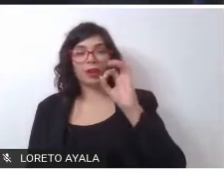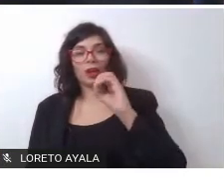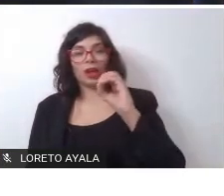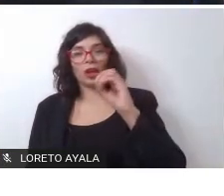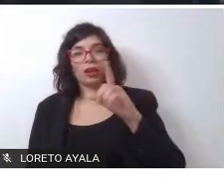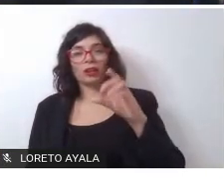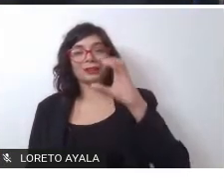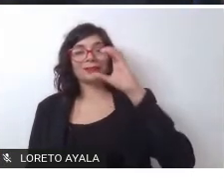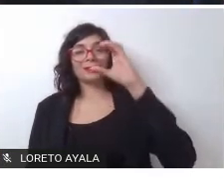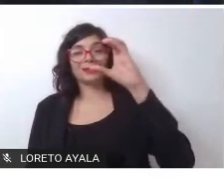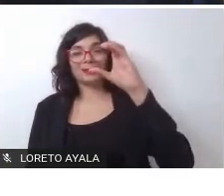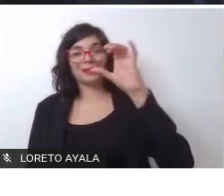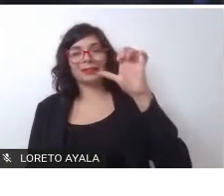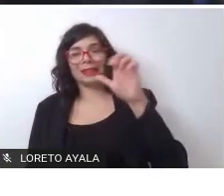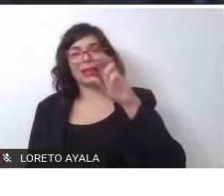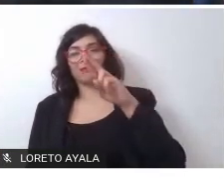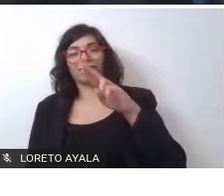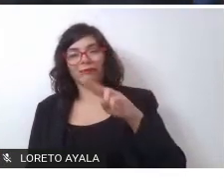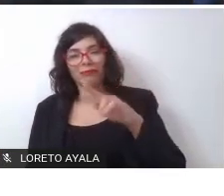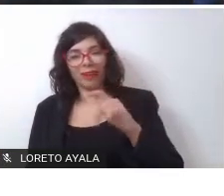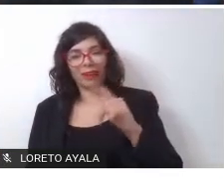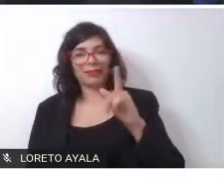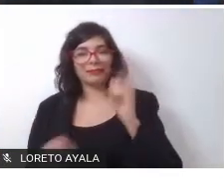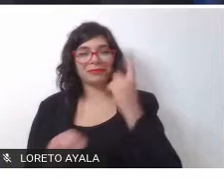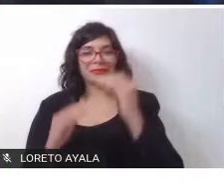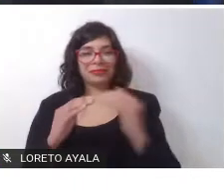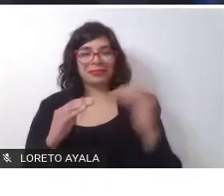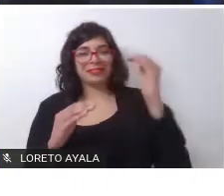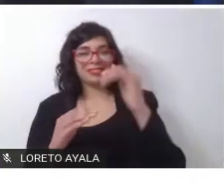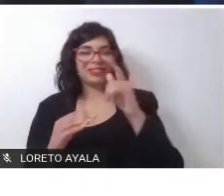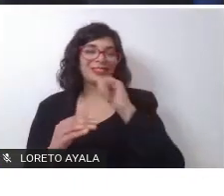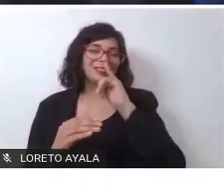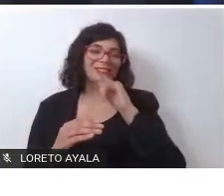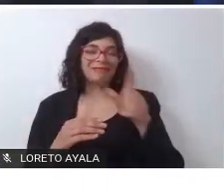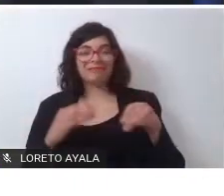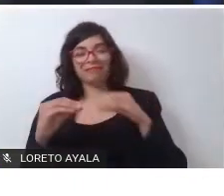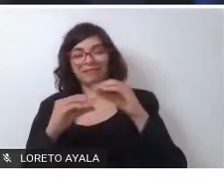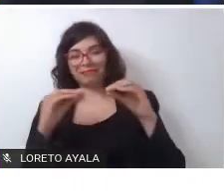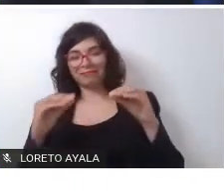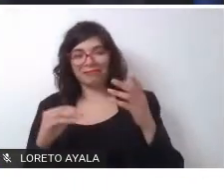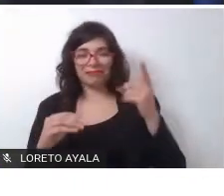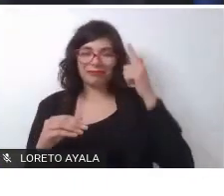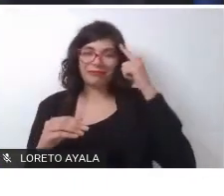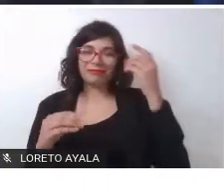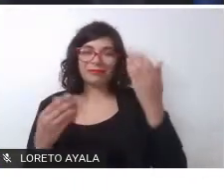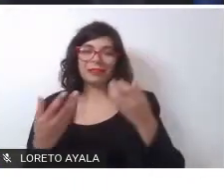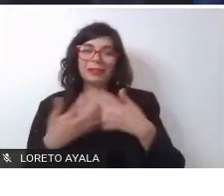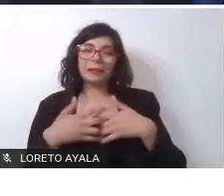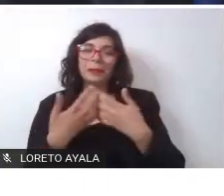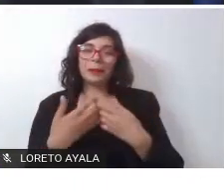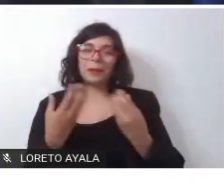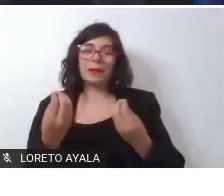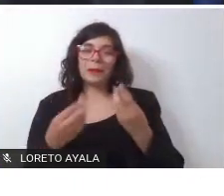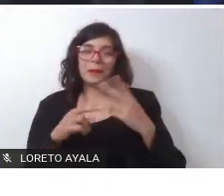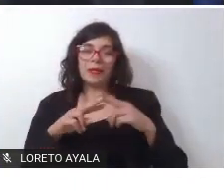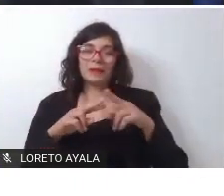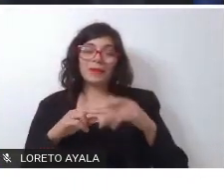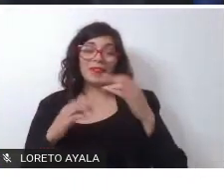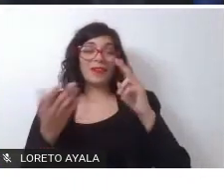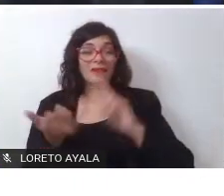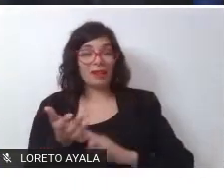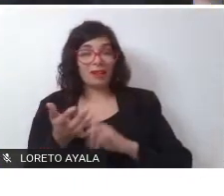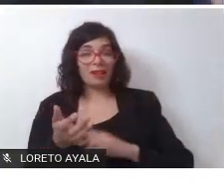Cervantes y las letras y literatura para que sea la C en primer lugar. Nos reíamos con esta situación porque de verdad cuesta